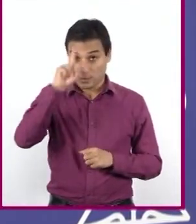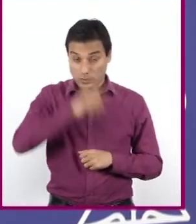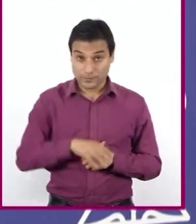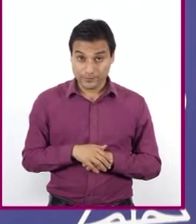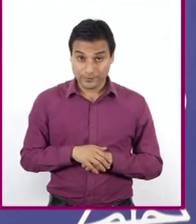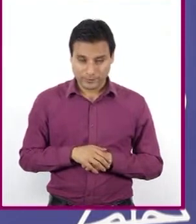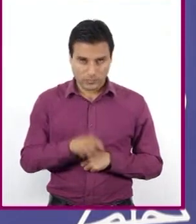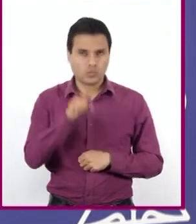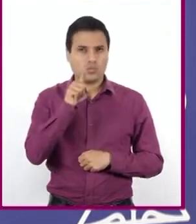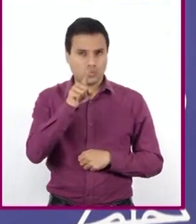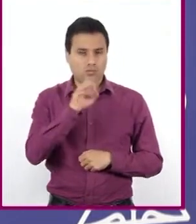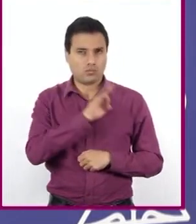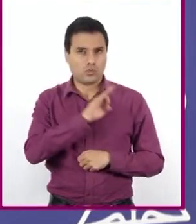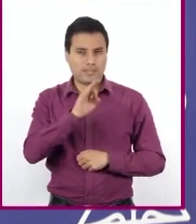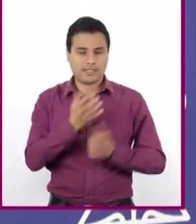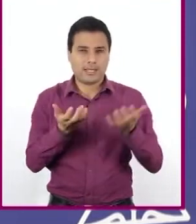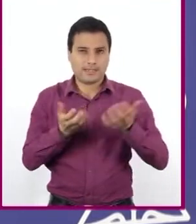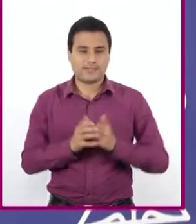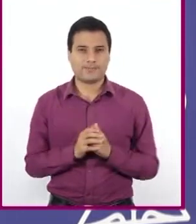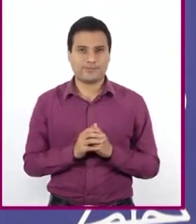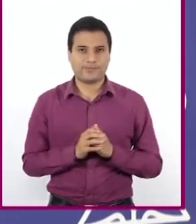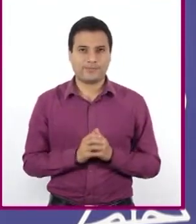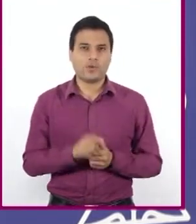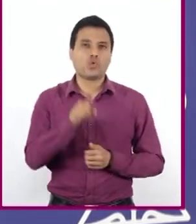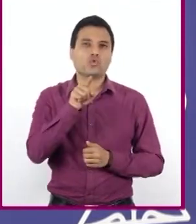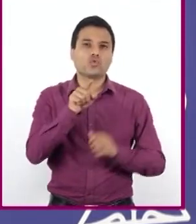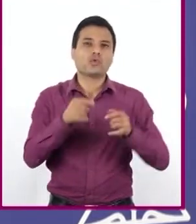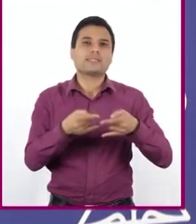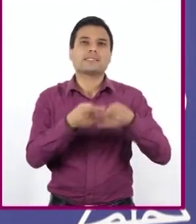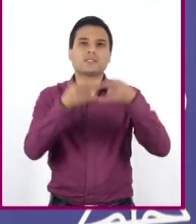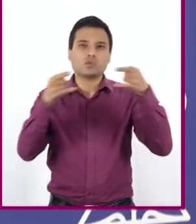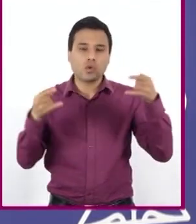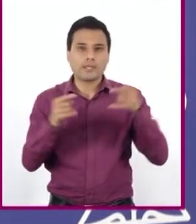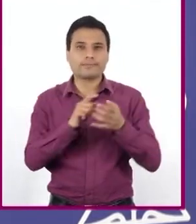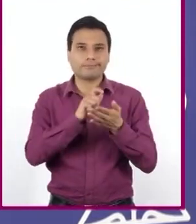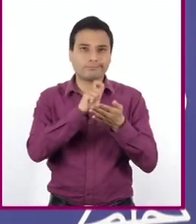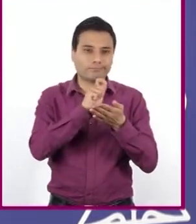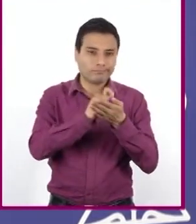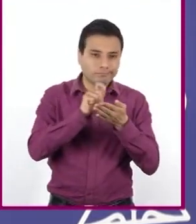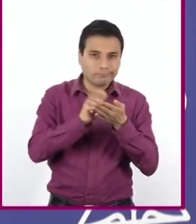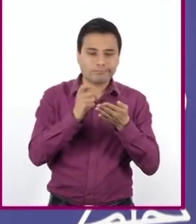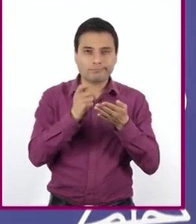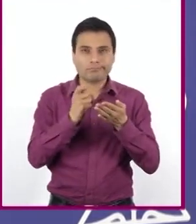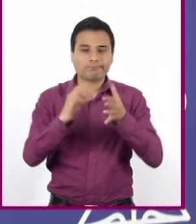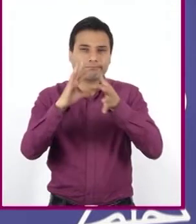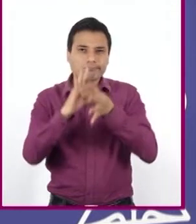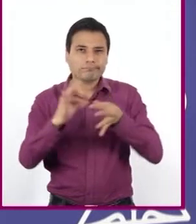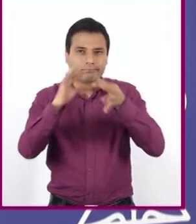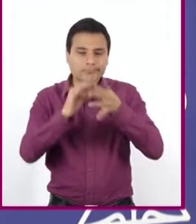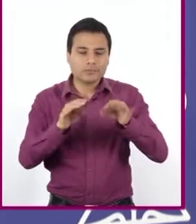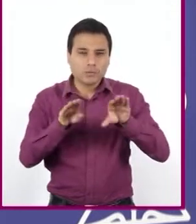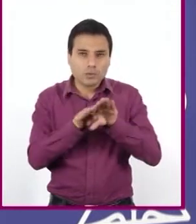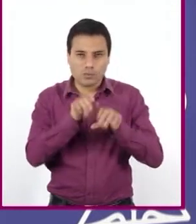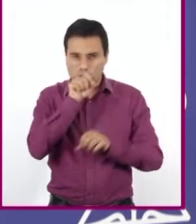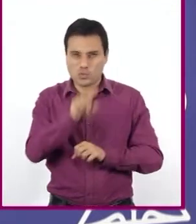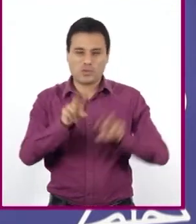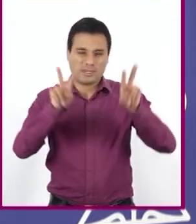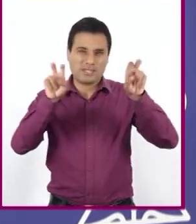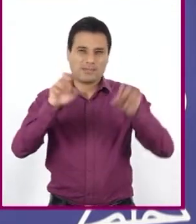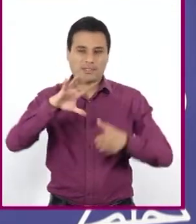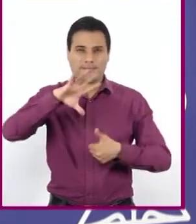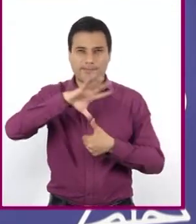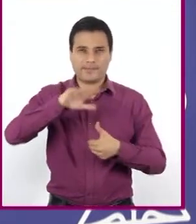pueden utilizar para redactar y explicar algunos eventos sucedidos durante la independencia de las 13 colonias en